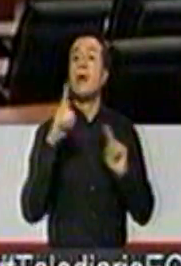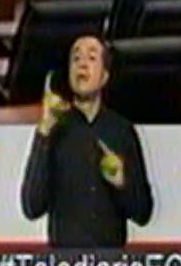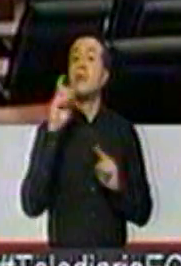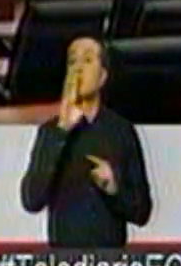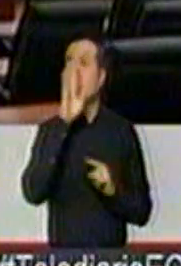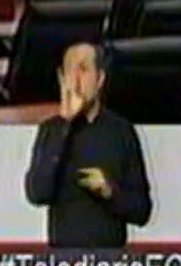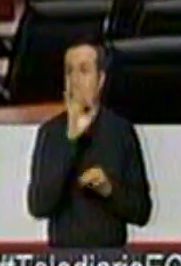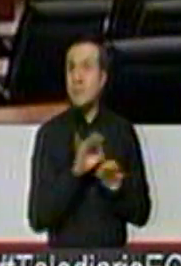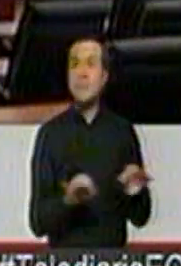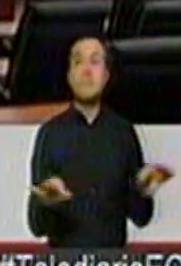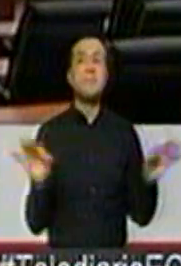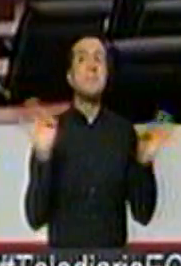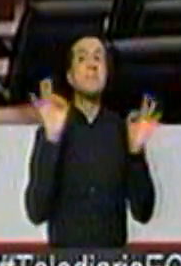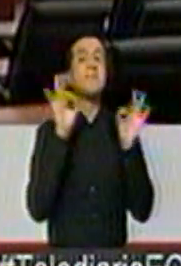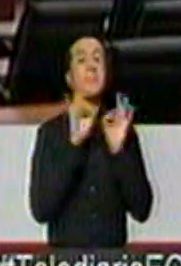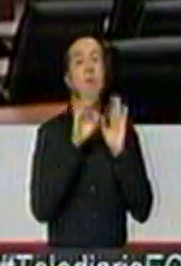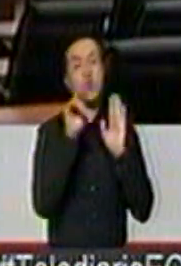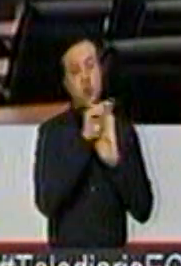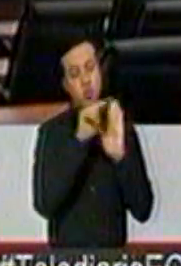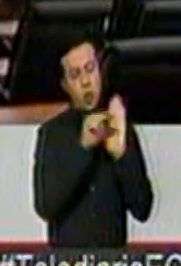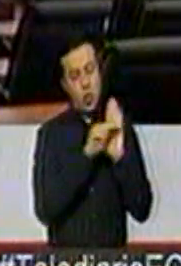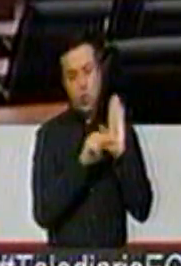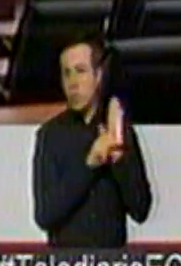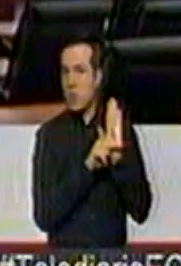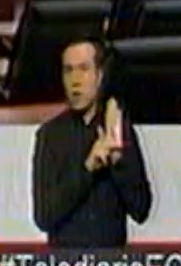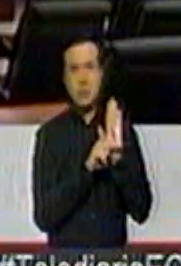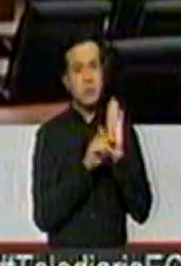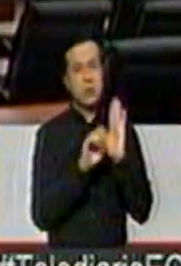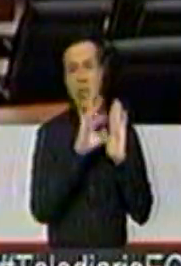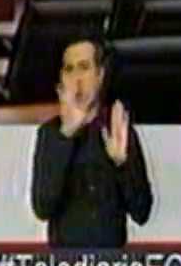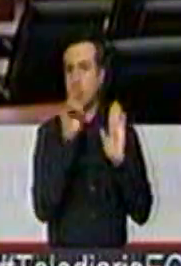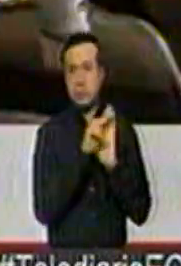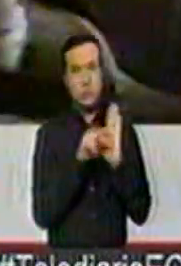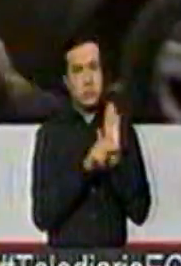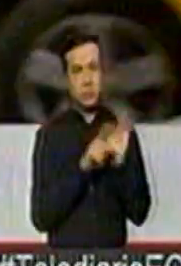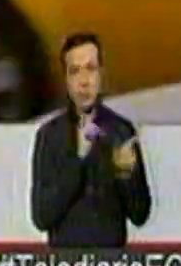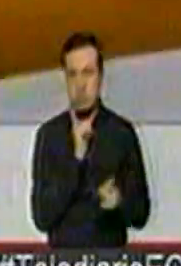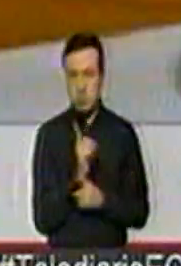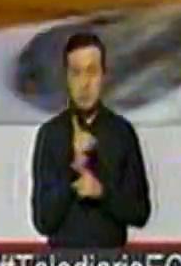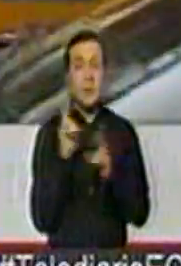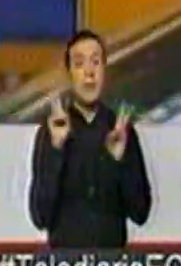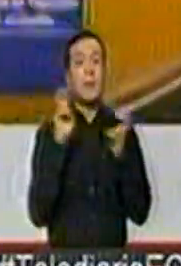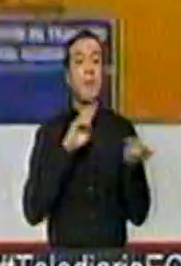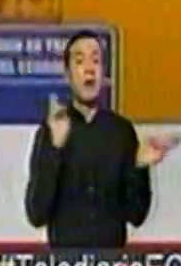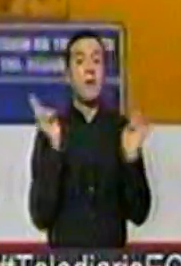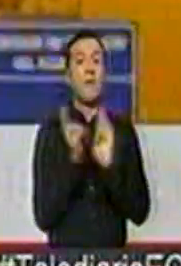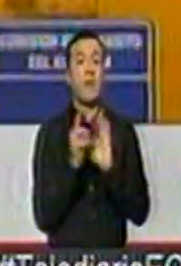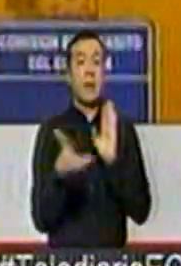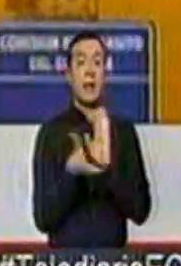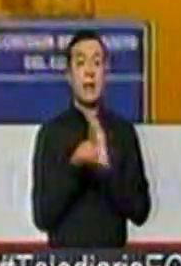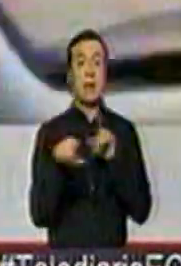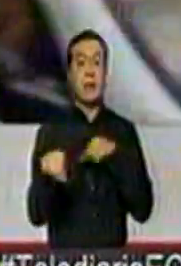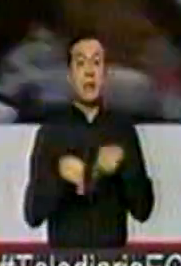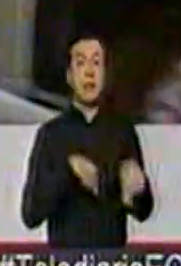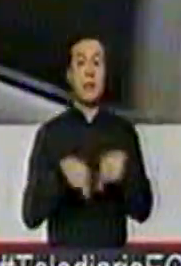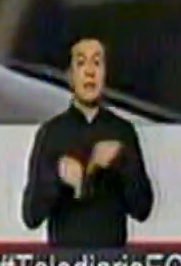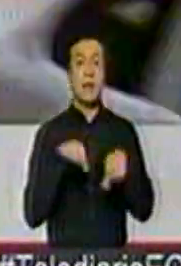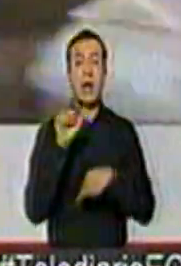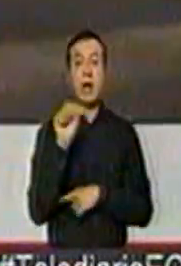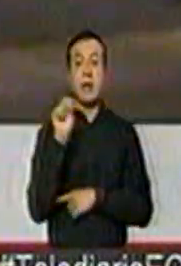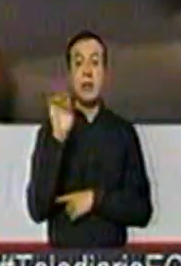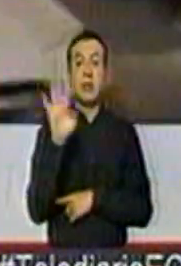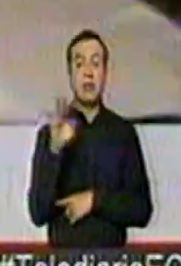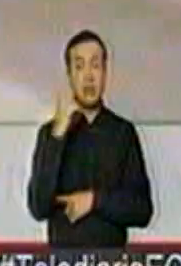siempre con las normas y reglas claras de funcionamiento. En torno a las reformas a la Ley de Tránsito, la ANT